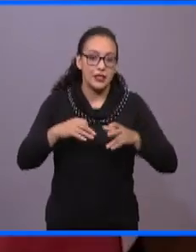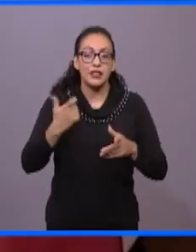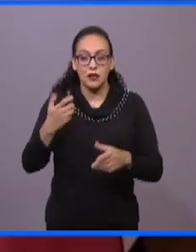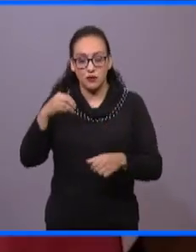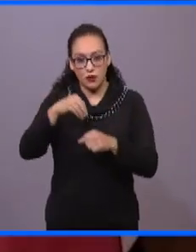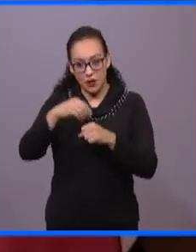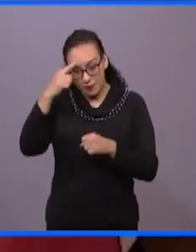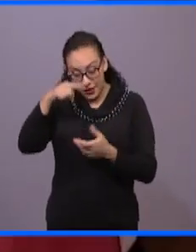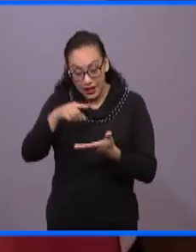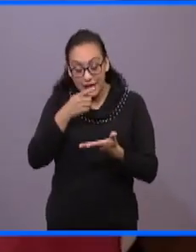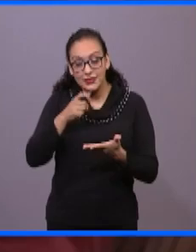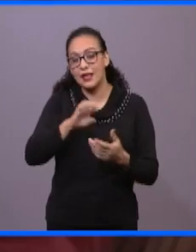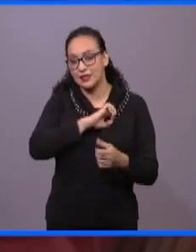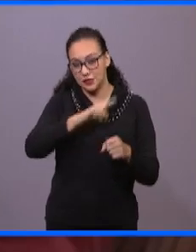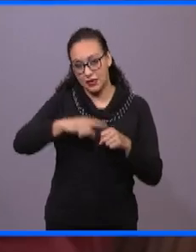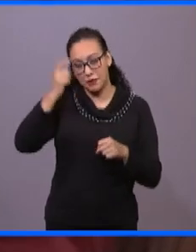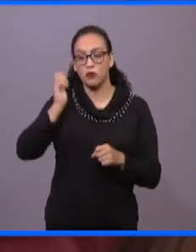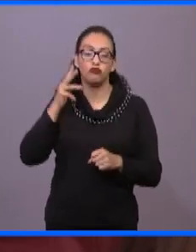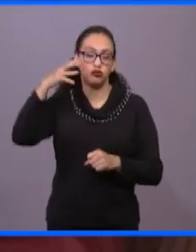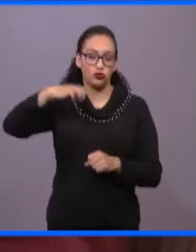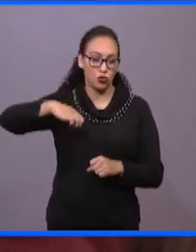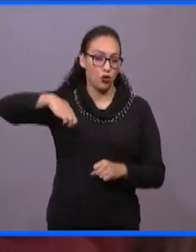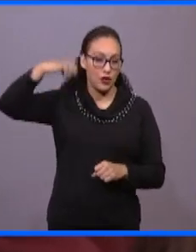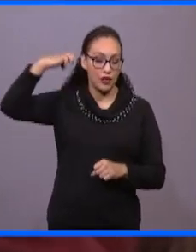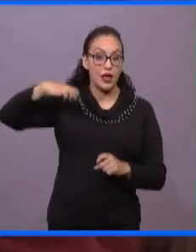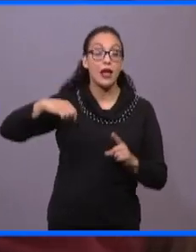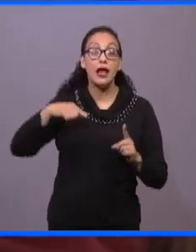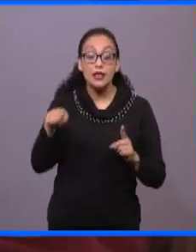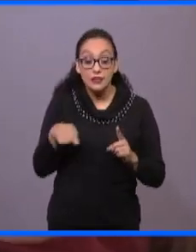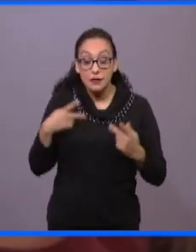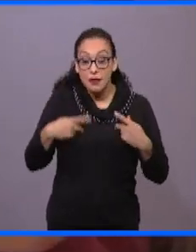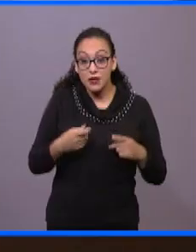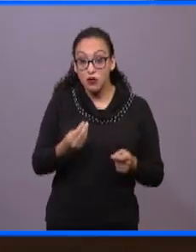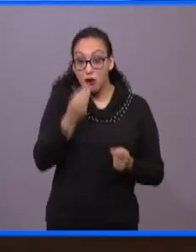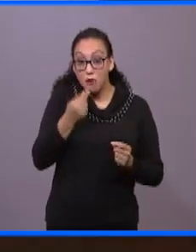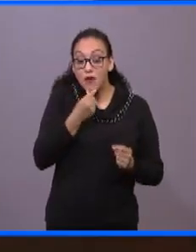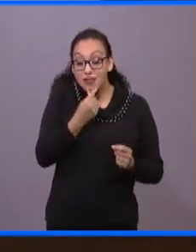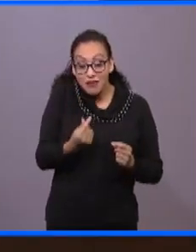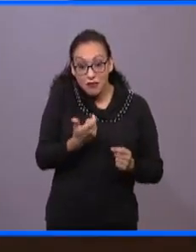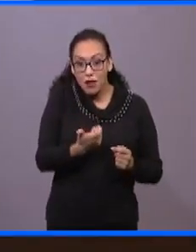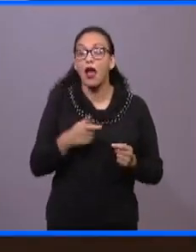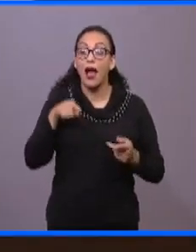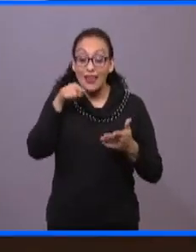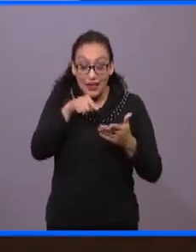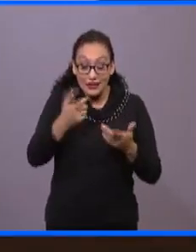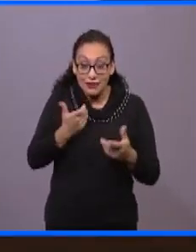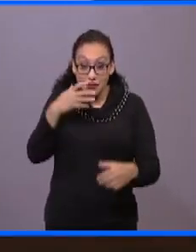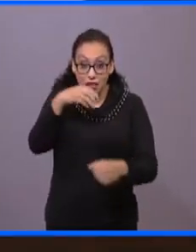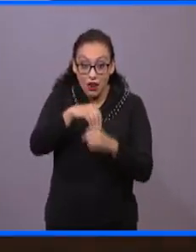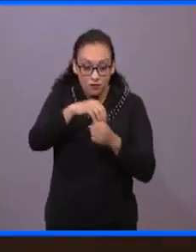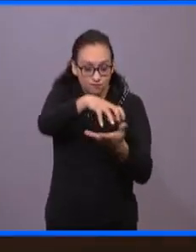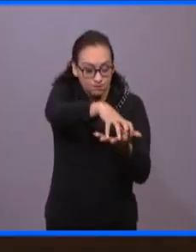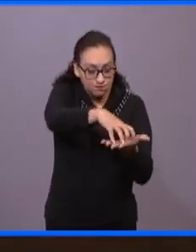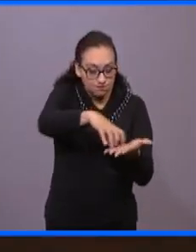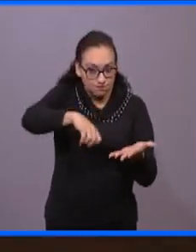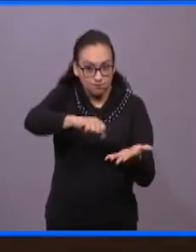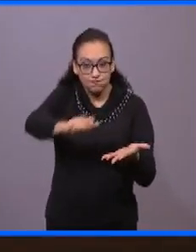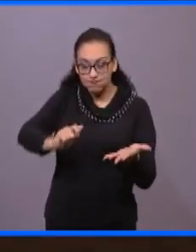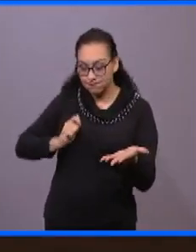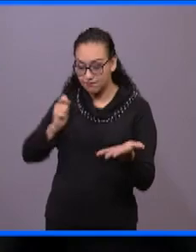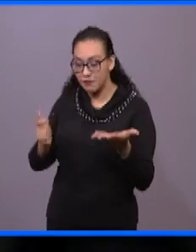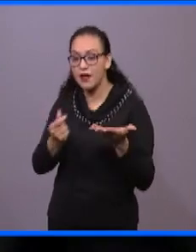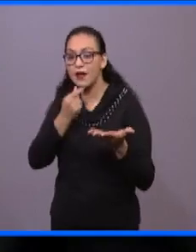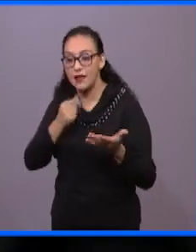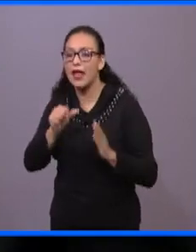ser embargados para garantizar la pensión alimenticia de una persona menor de edad. Interpretó que, si bien la inembargabilidad de los recursos según